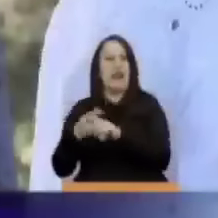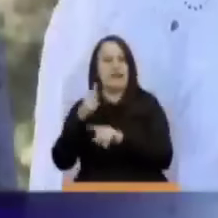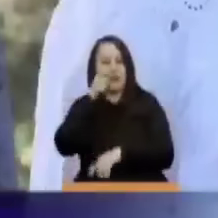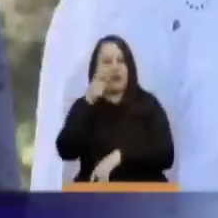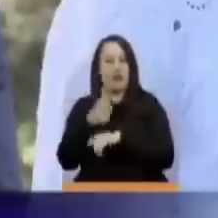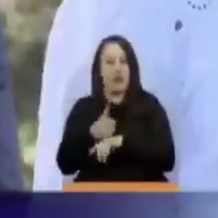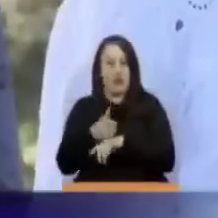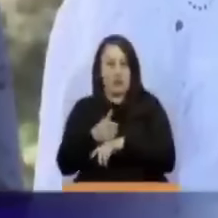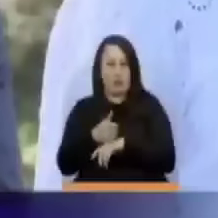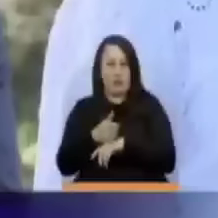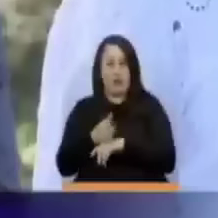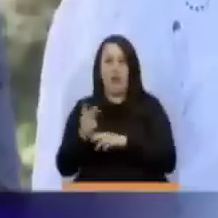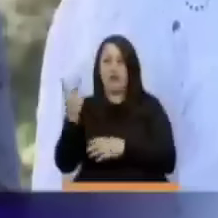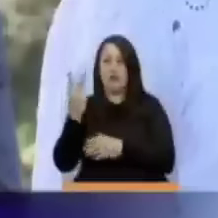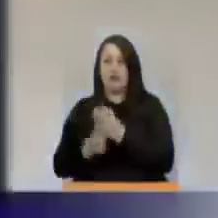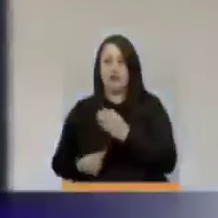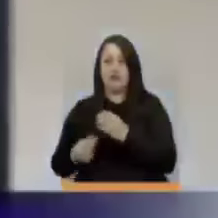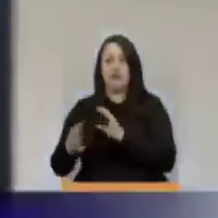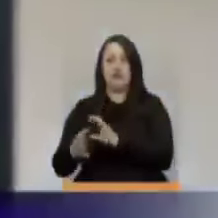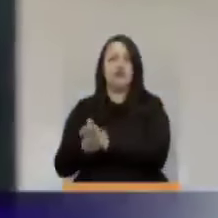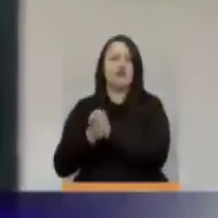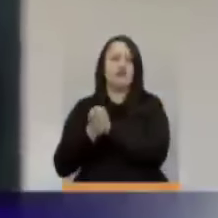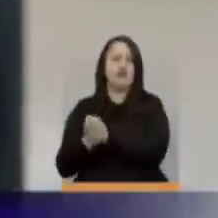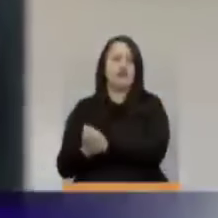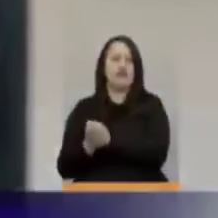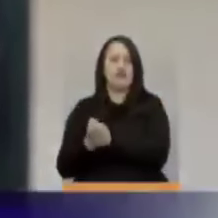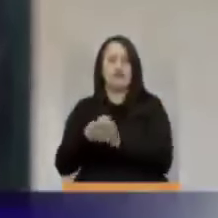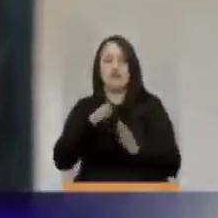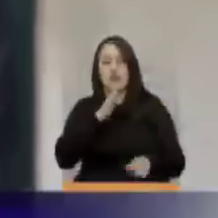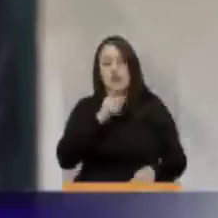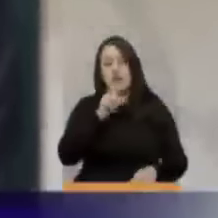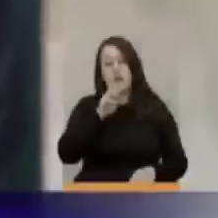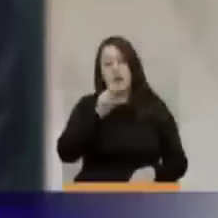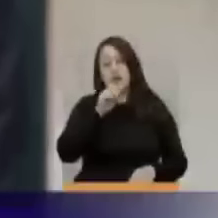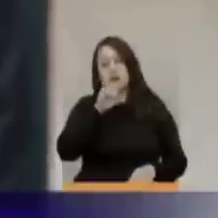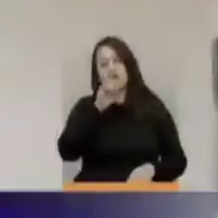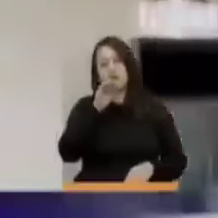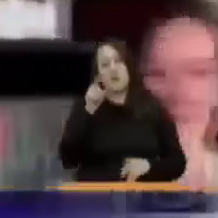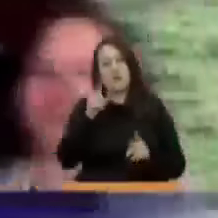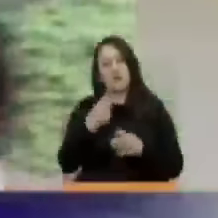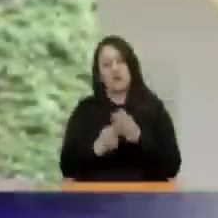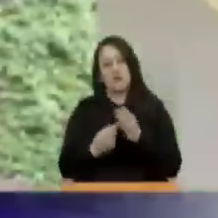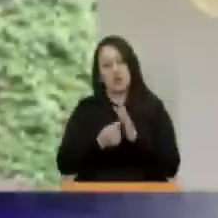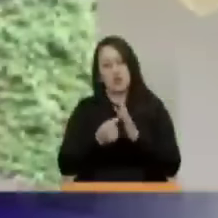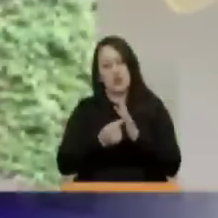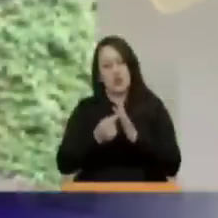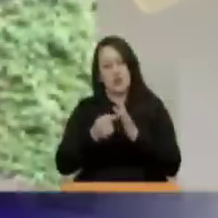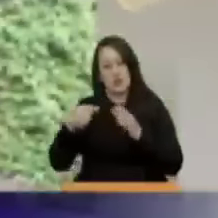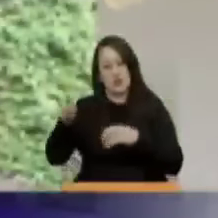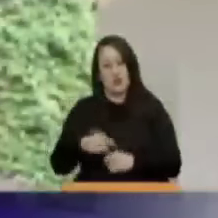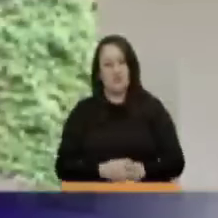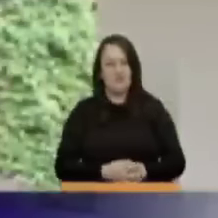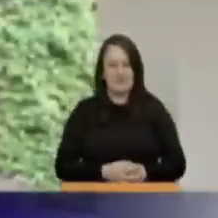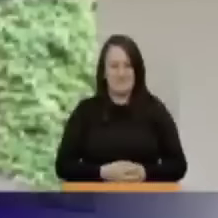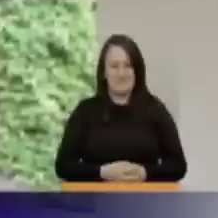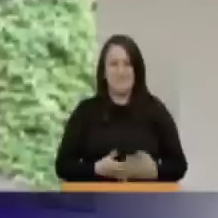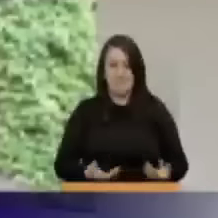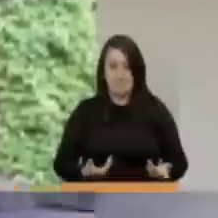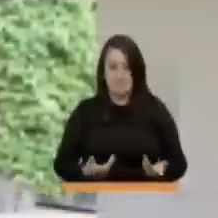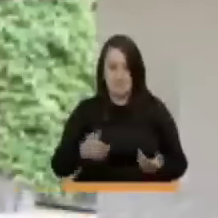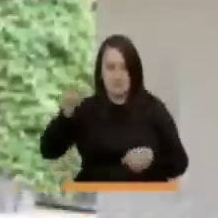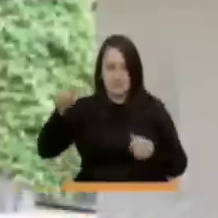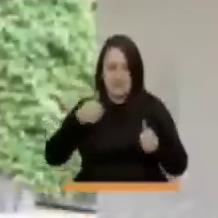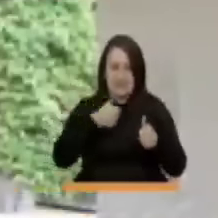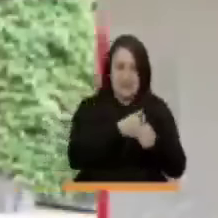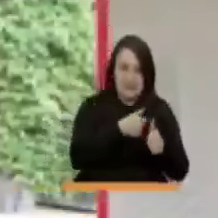Córdoba, pareja que compartía una estrecha amistad con Francisco Barbosa y su esposa Gualfa Telles. Que la esposa del fiscal general asesore al